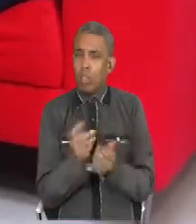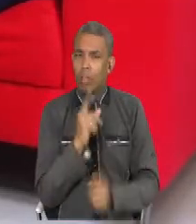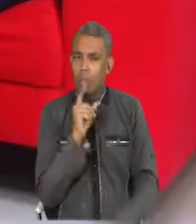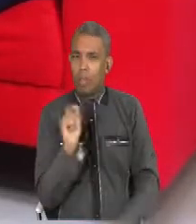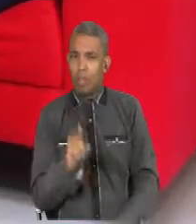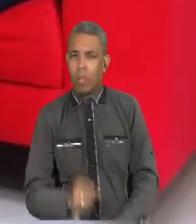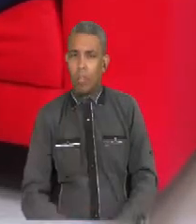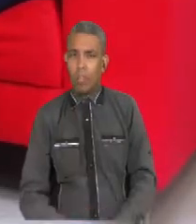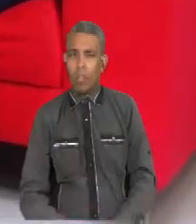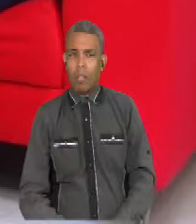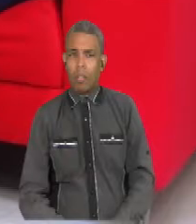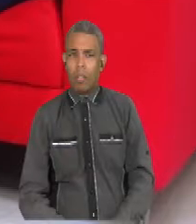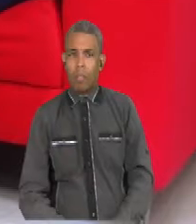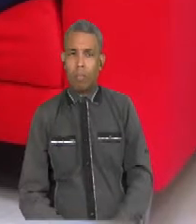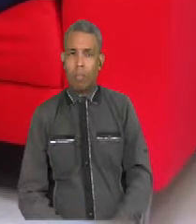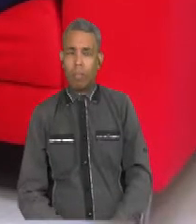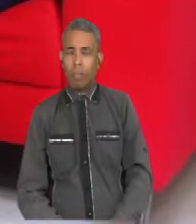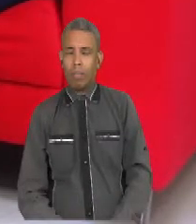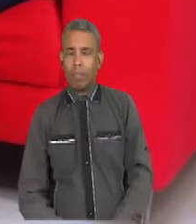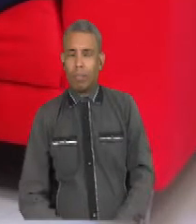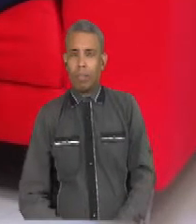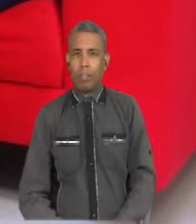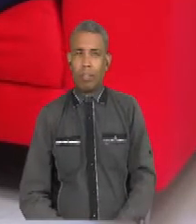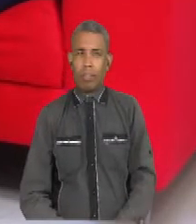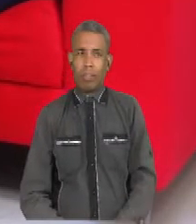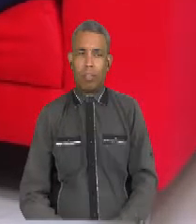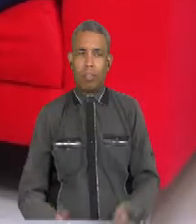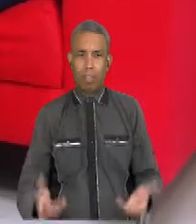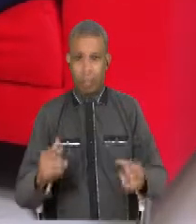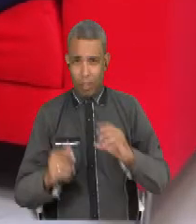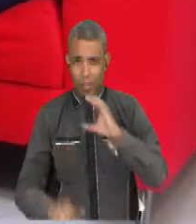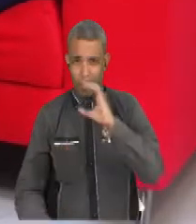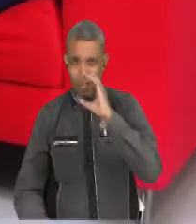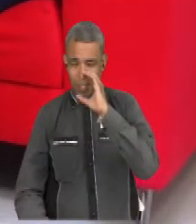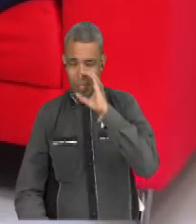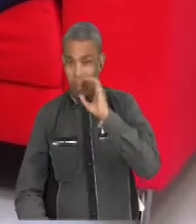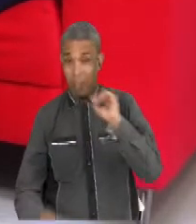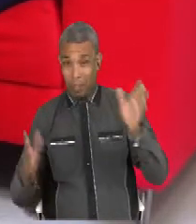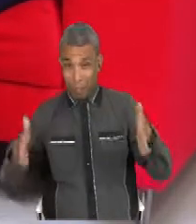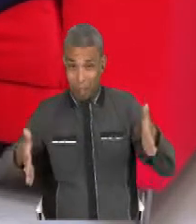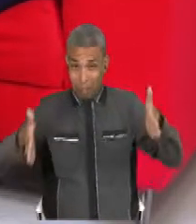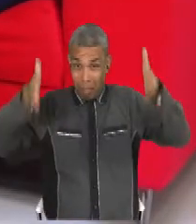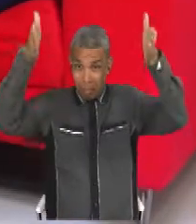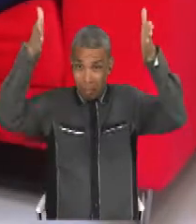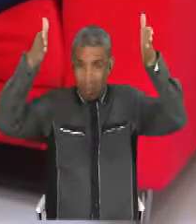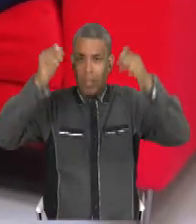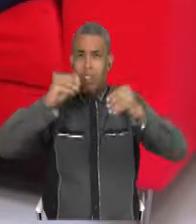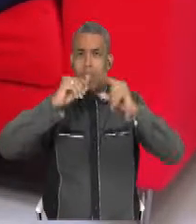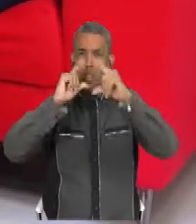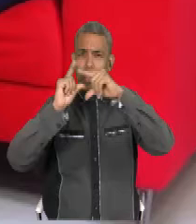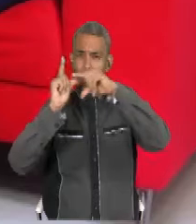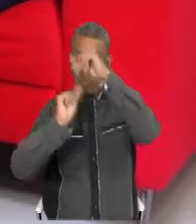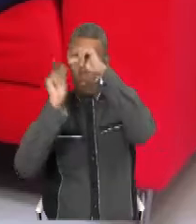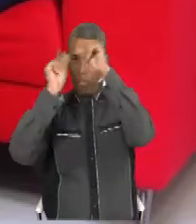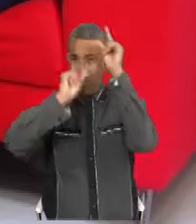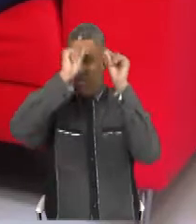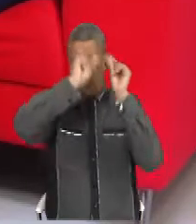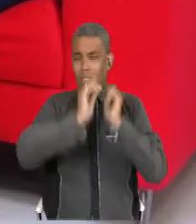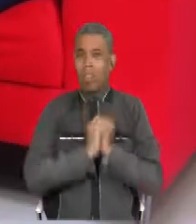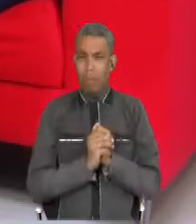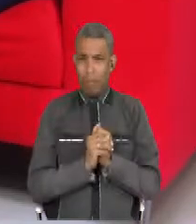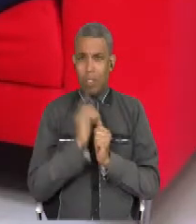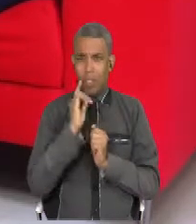encontrar. Bueno, nosotros estamos ubicados, como ya les decía, en el Centro Comercial Superestrella, segundo piso, local 201, frente al almacén